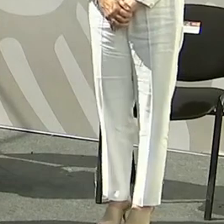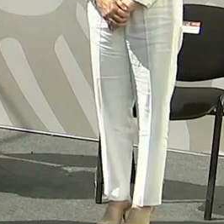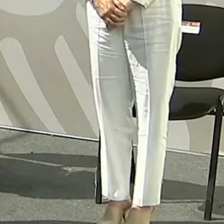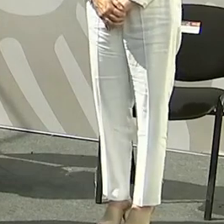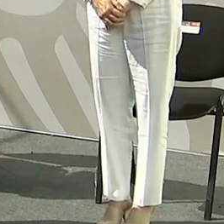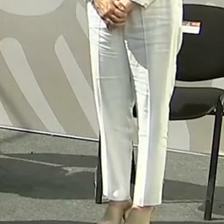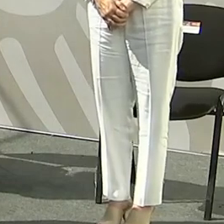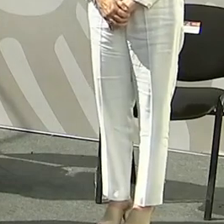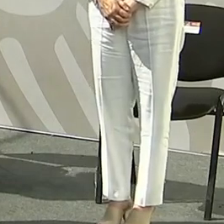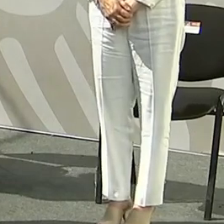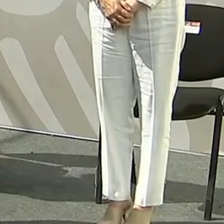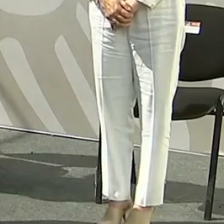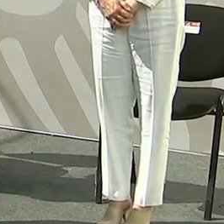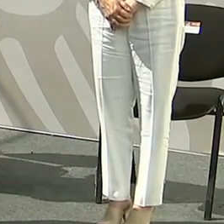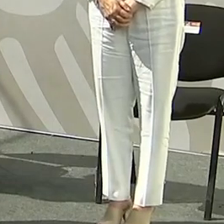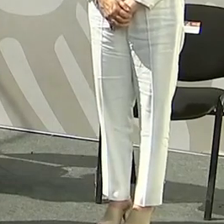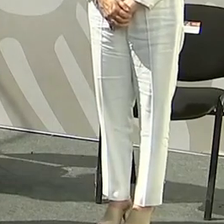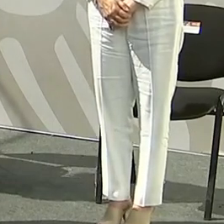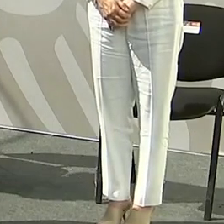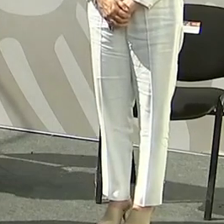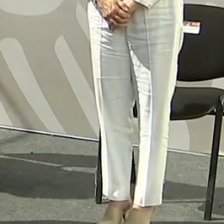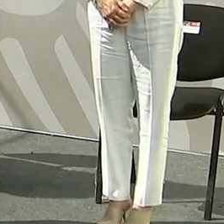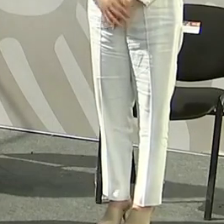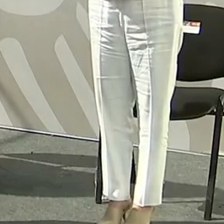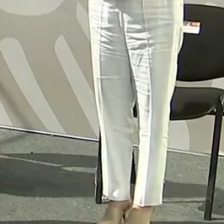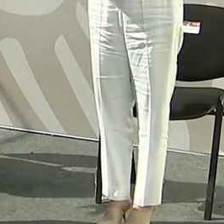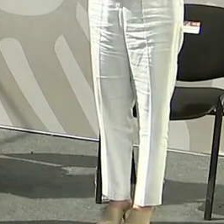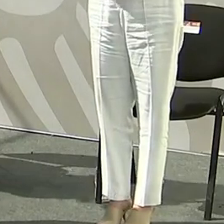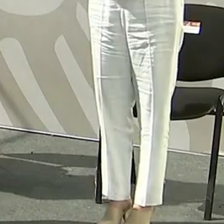todas y todos ustedes sean bienvenidos.